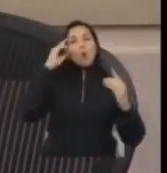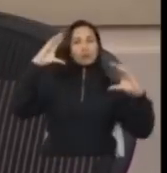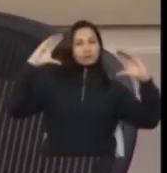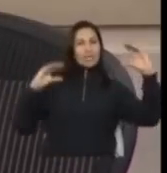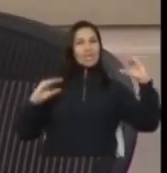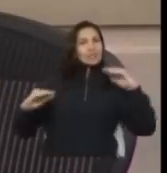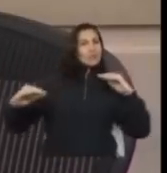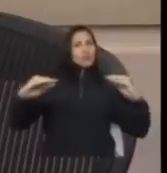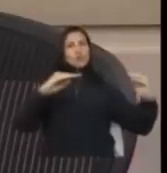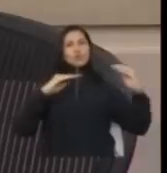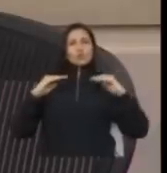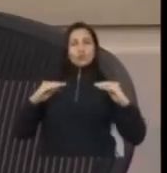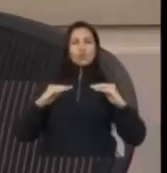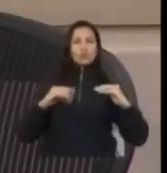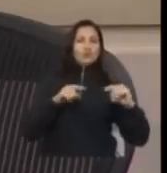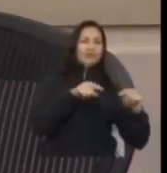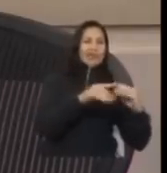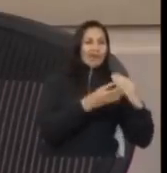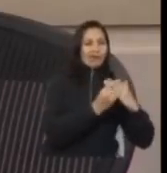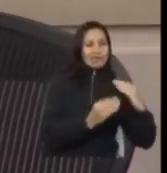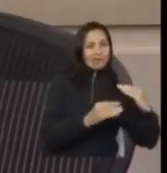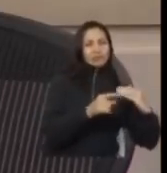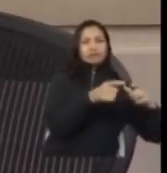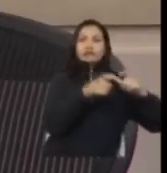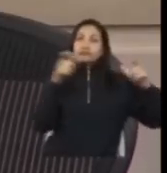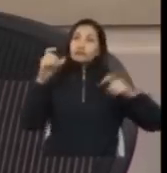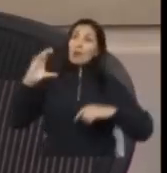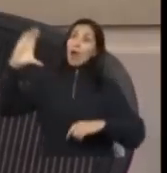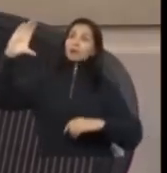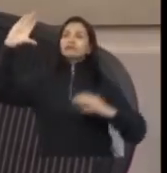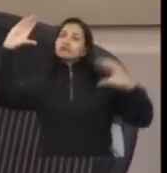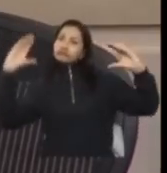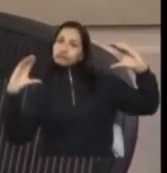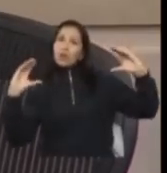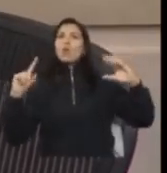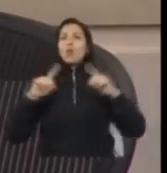equidad para las bases y también quienes ganamos,